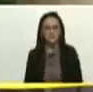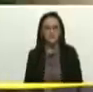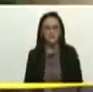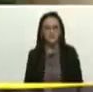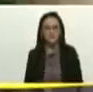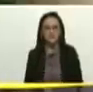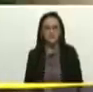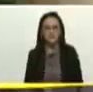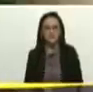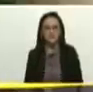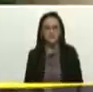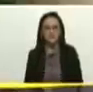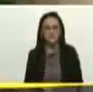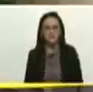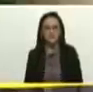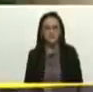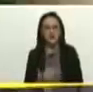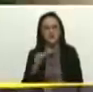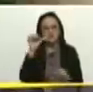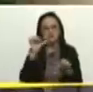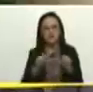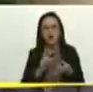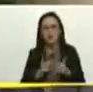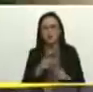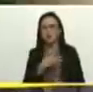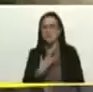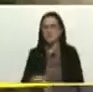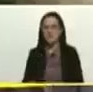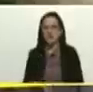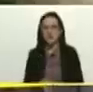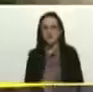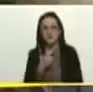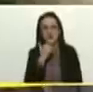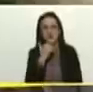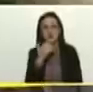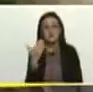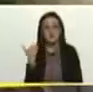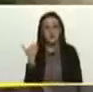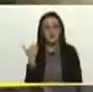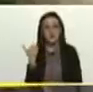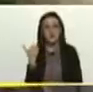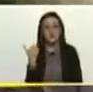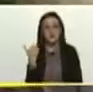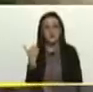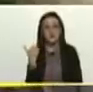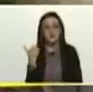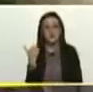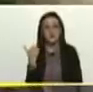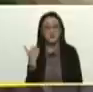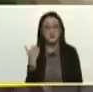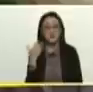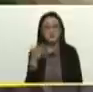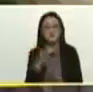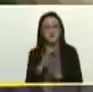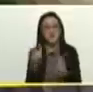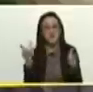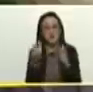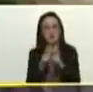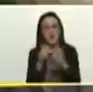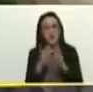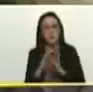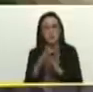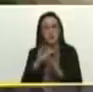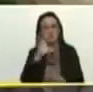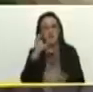Pienso, y así lo hablaba con algunos presidentes recientemente, a propósito de la cumbre de la Comunidad de